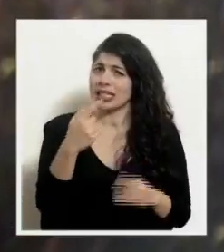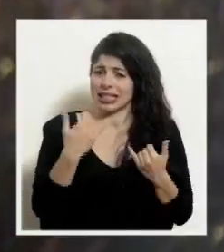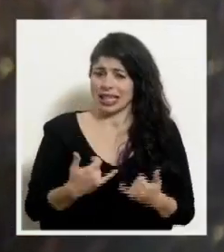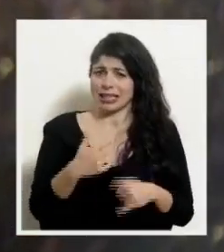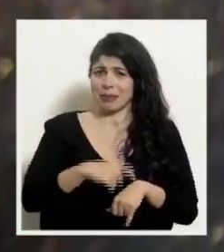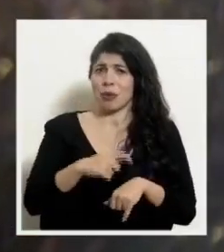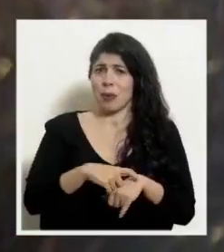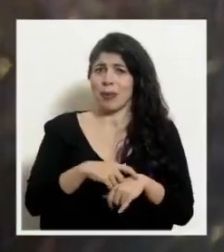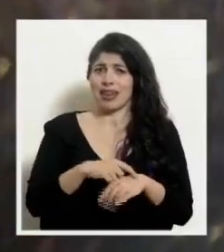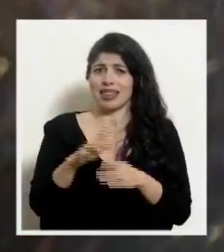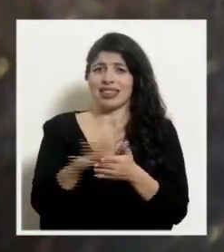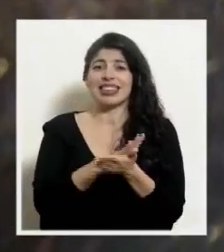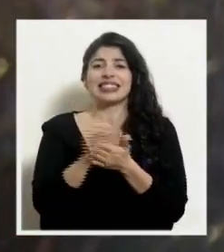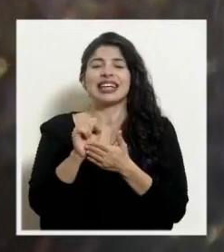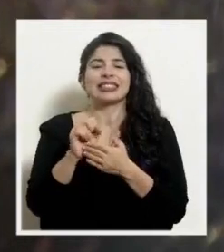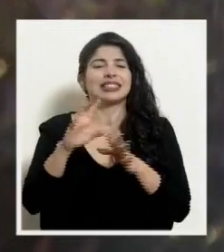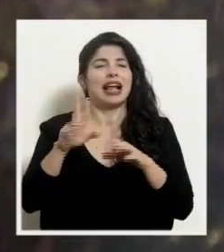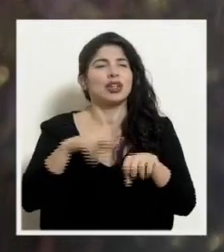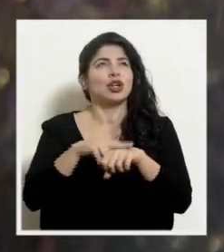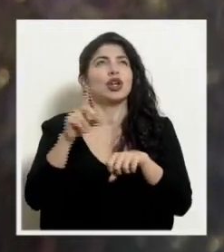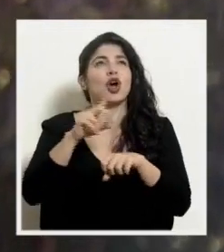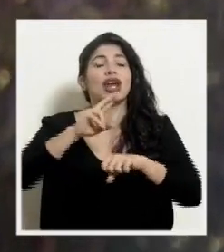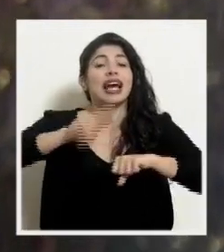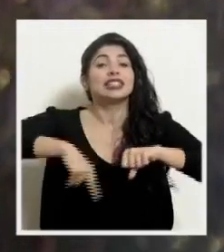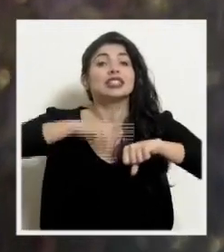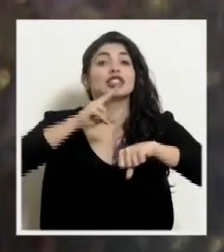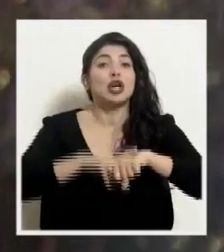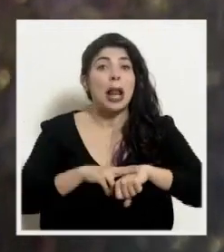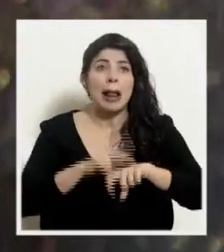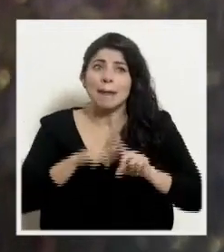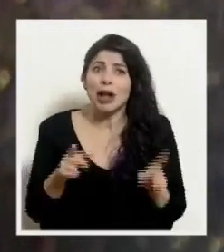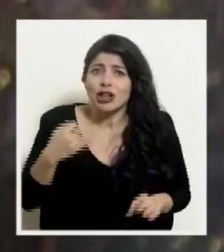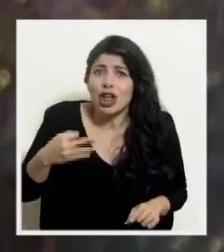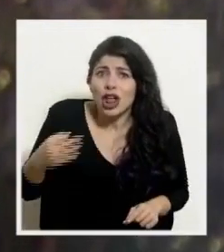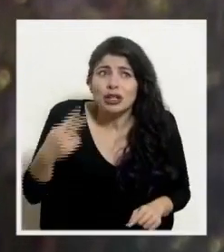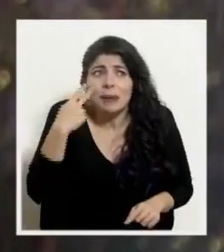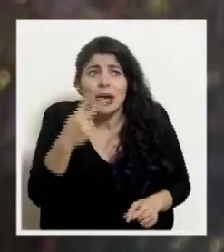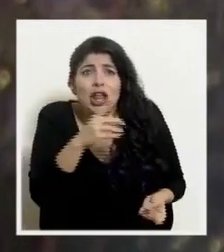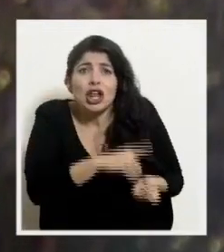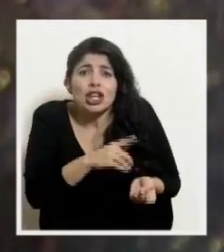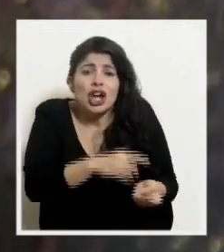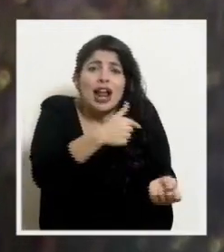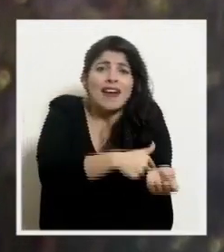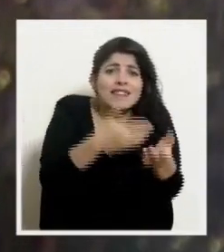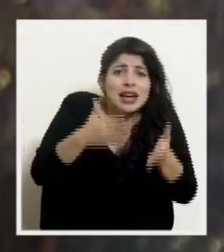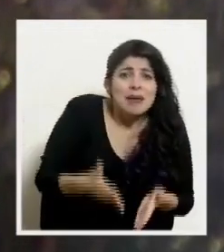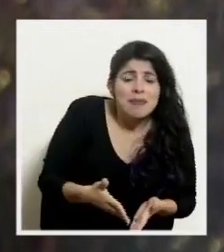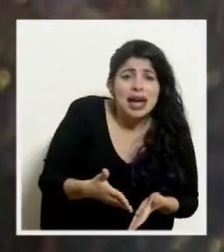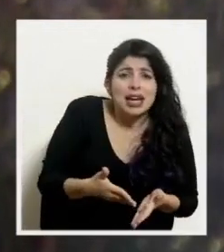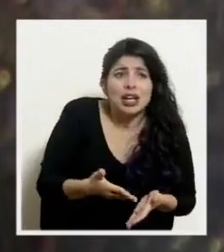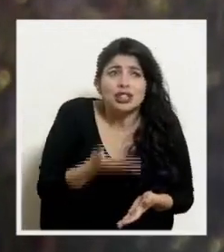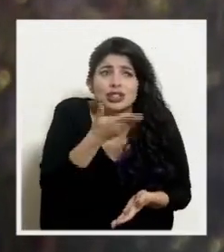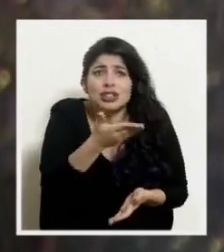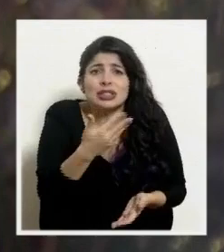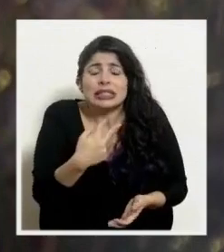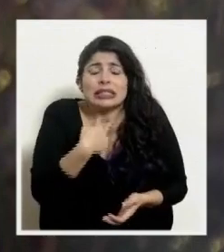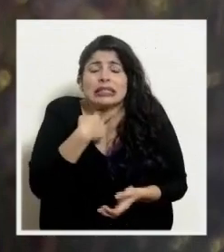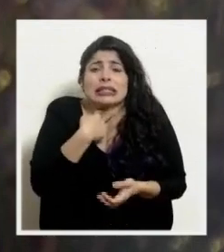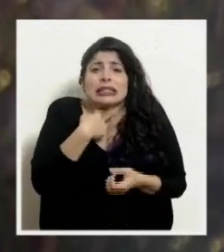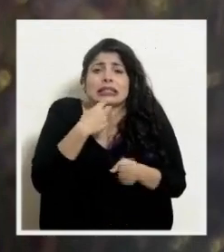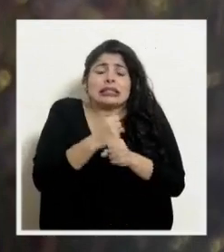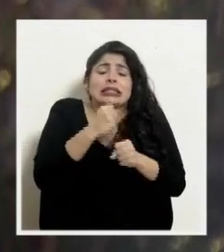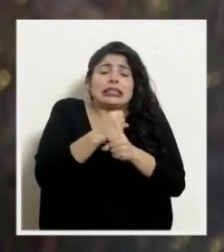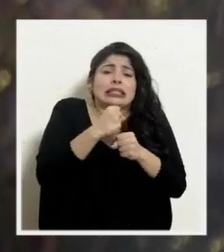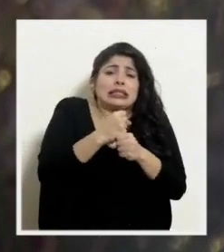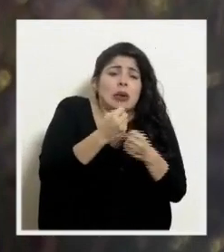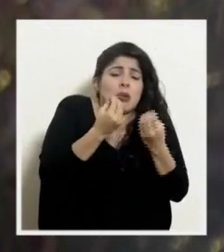momento hay un desastre nacional, pero bueno, todos los días vemos médicos, enfermeros que tienen una saturación de trabajo,